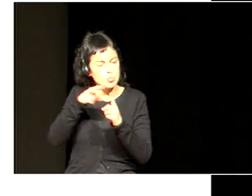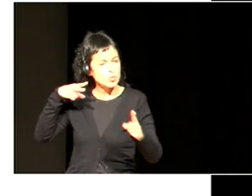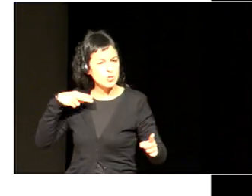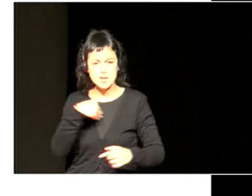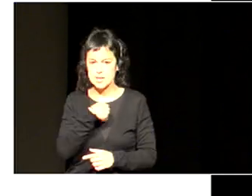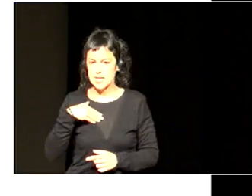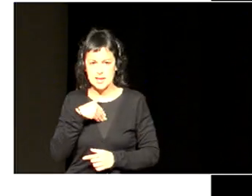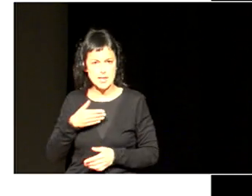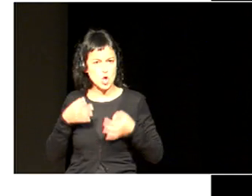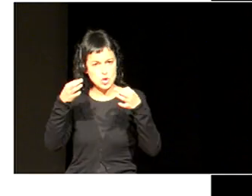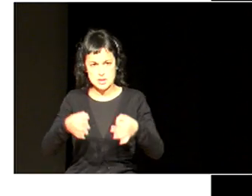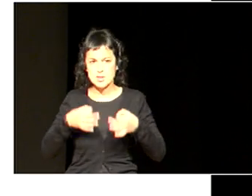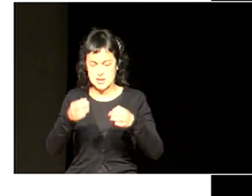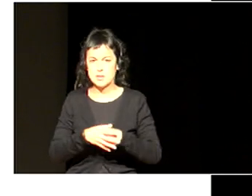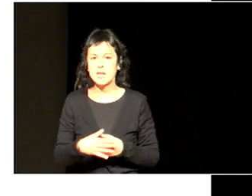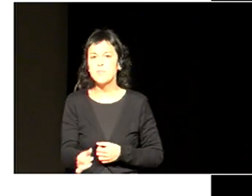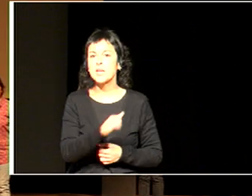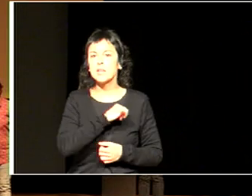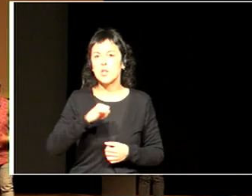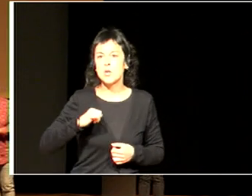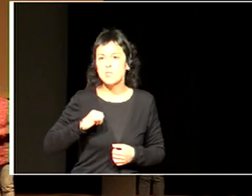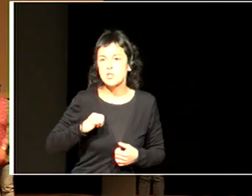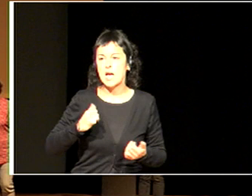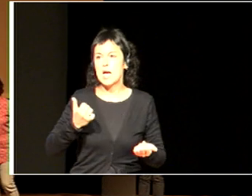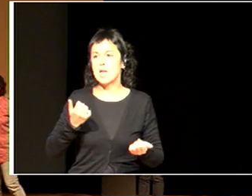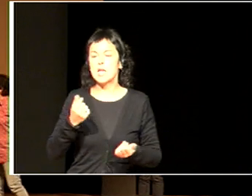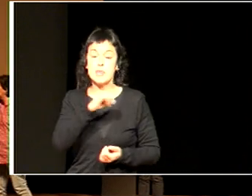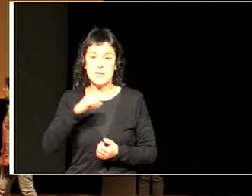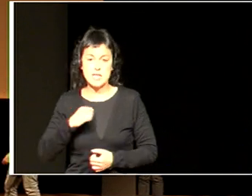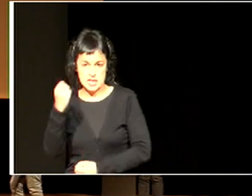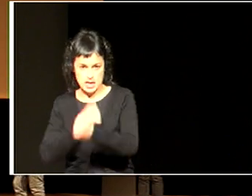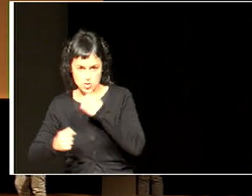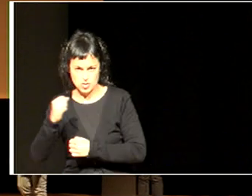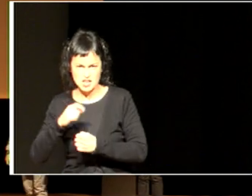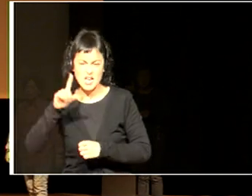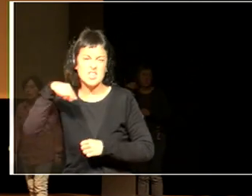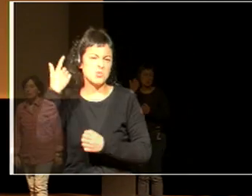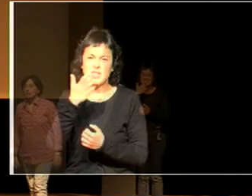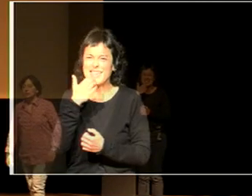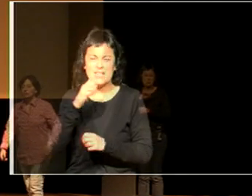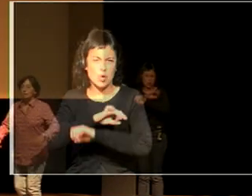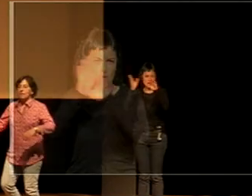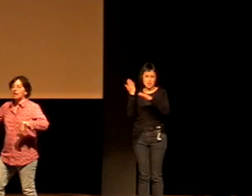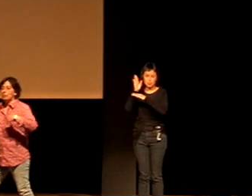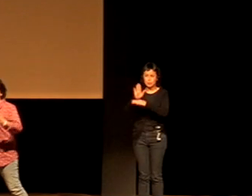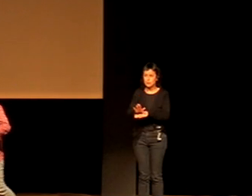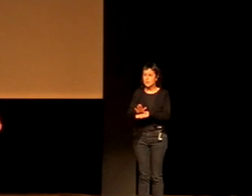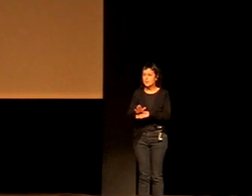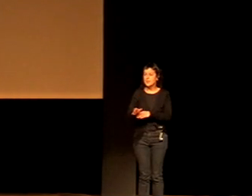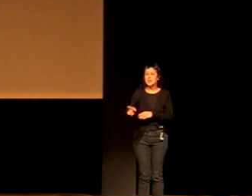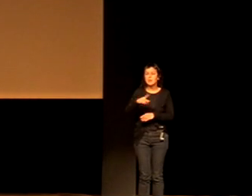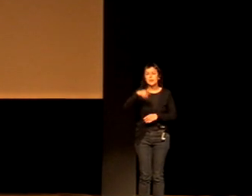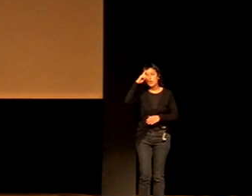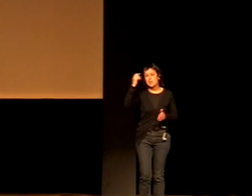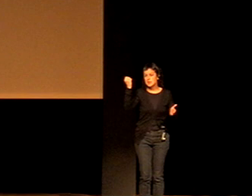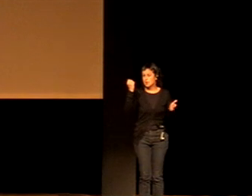género autonomía personal e independencia económica luego os lo voy a explicar rápidamente con un ejemplo pero tenemos que empezar a romper el estereotipo